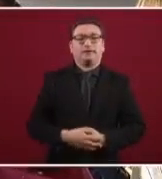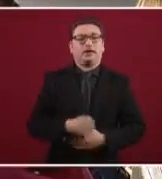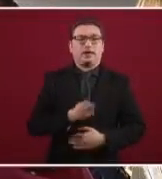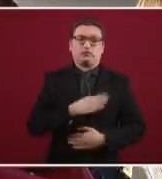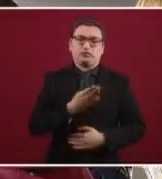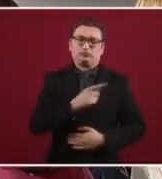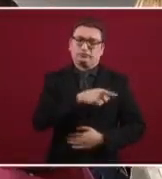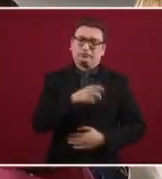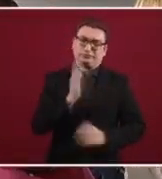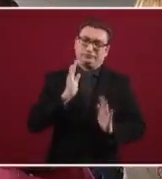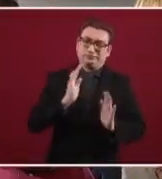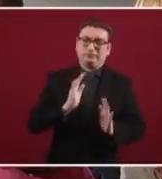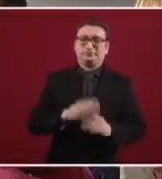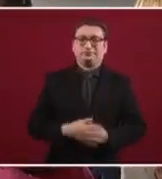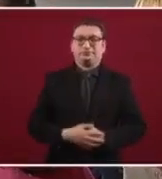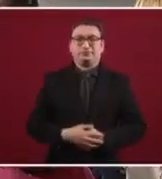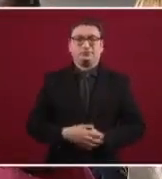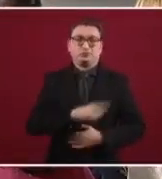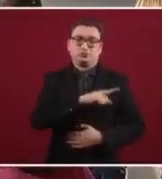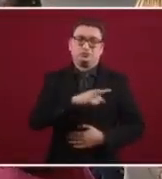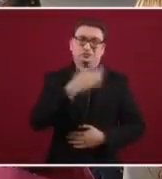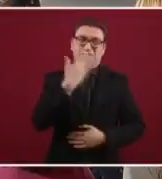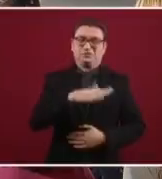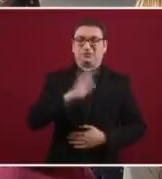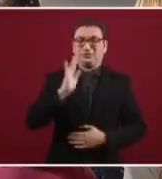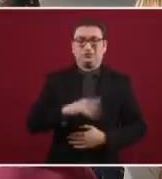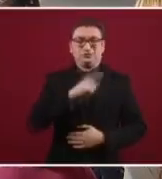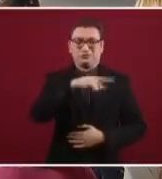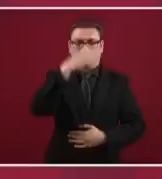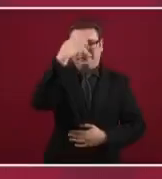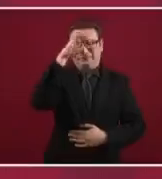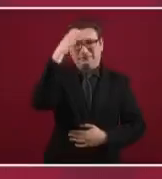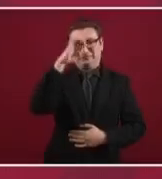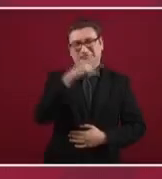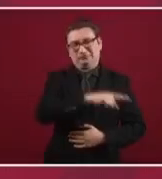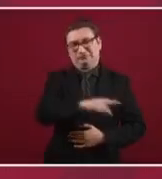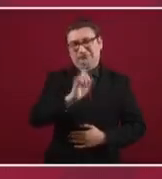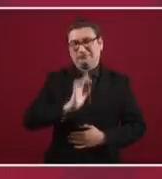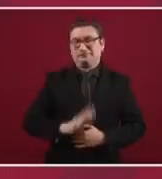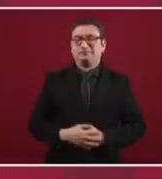Bueno, ustedes son realmente expertos,